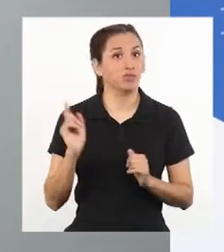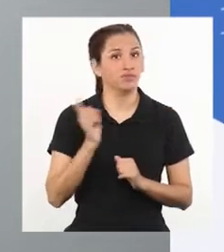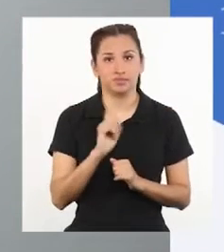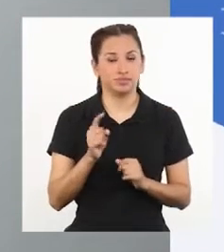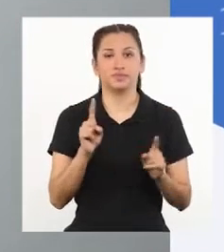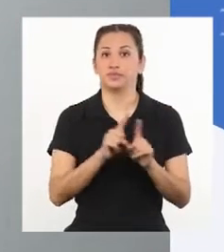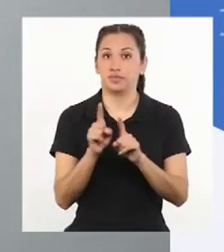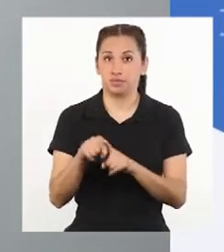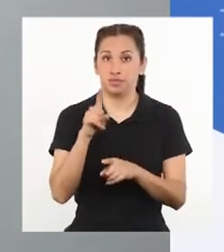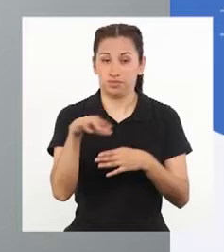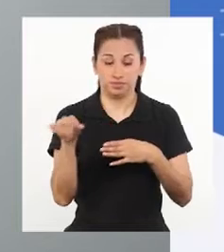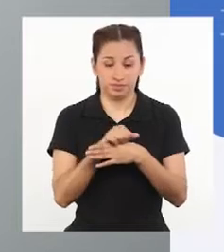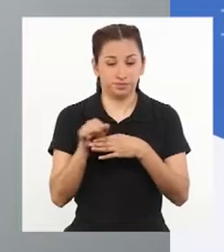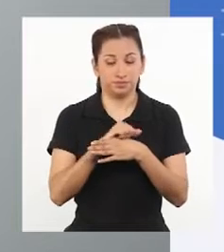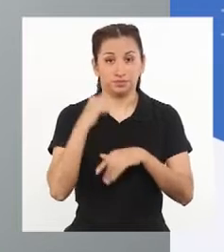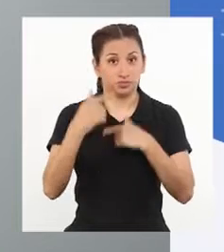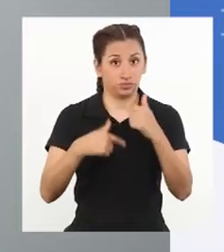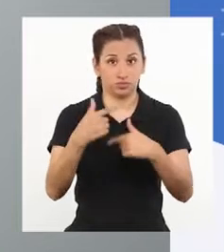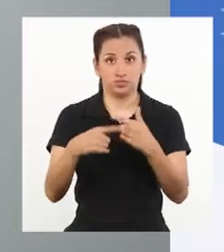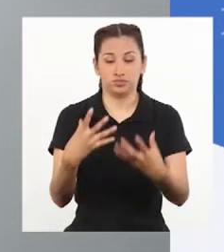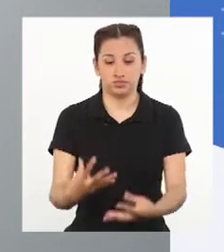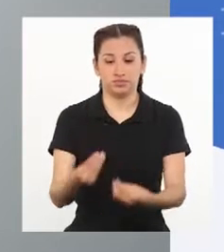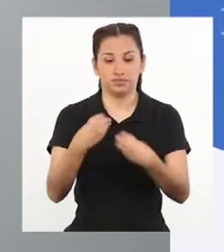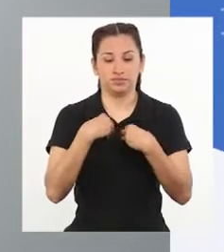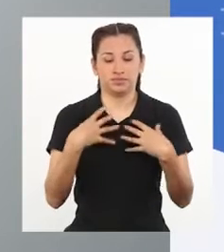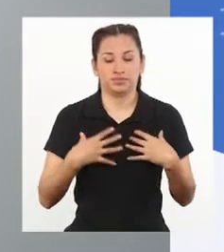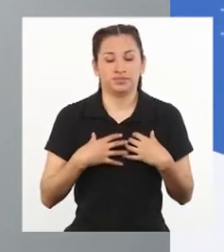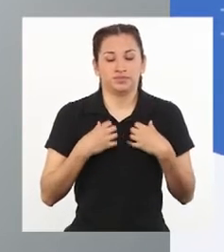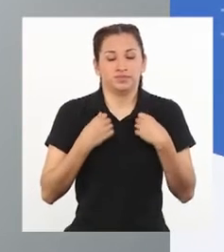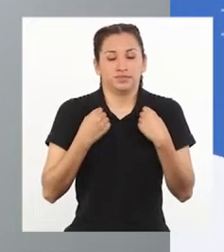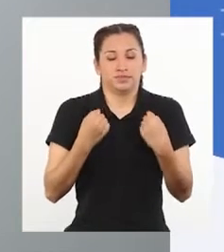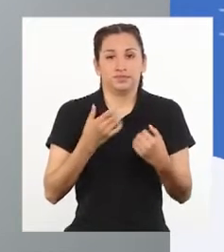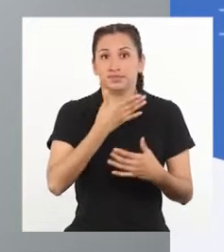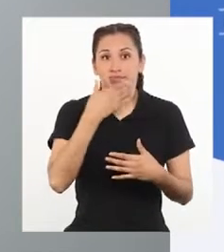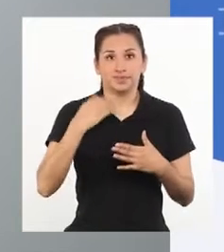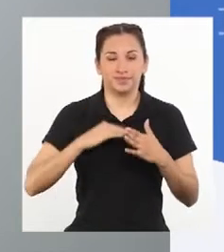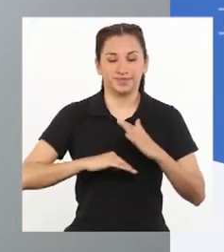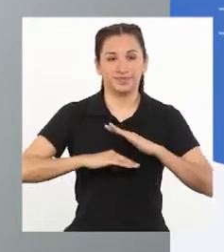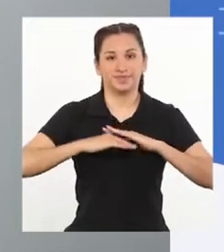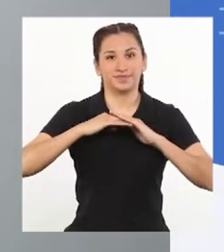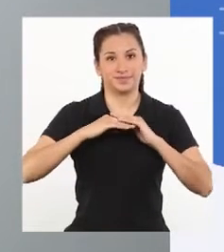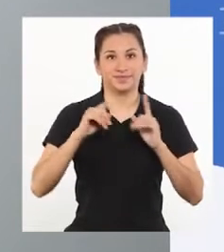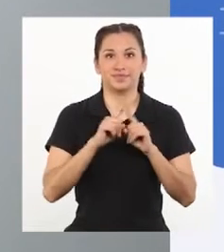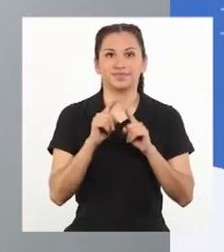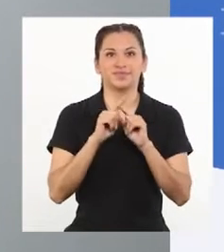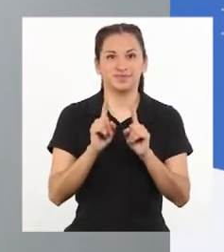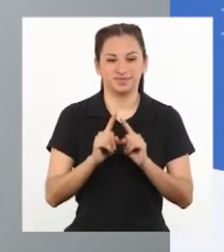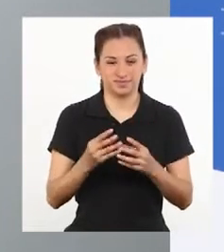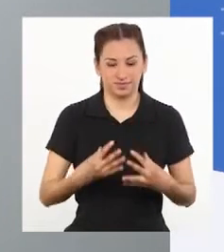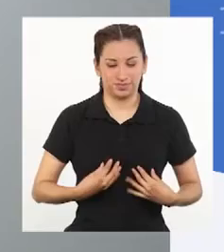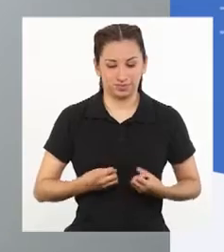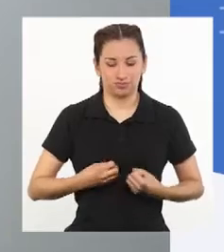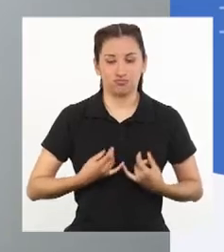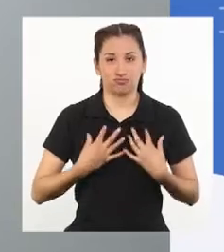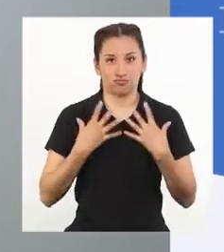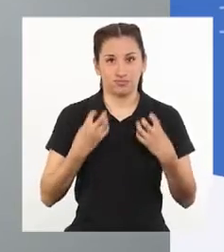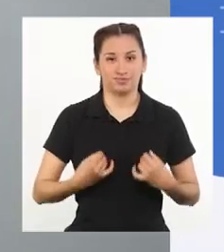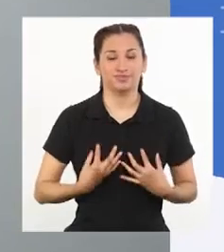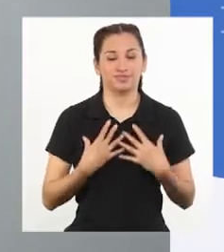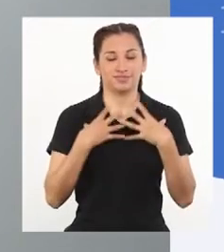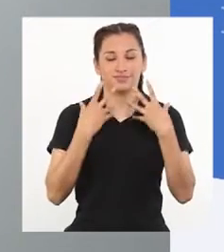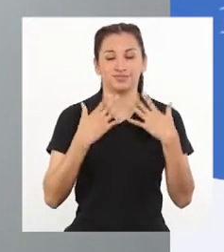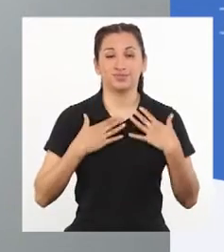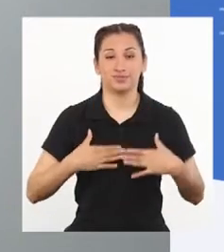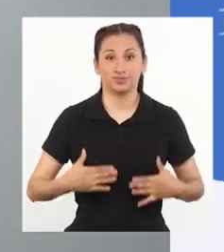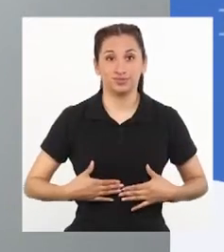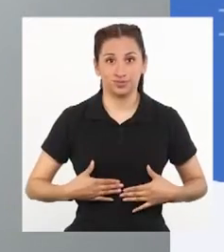peso. Cuando la practicamos constantemente, nos mantenemos en un mejor ánimo, debido a las diferentes hormonas de